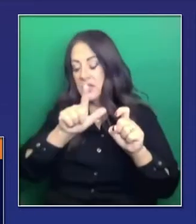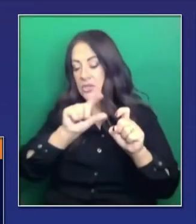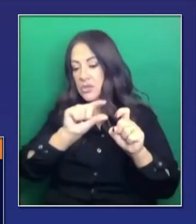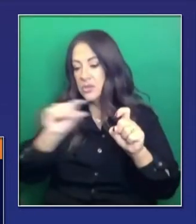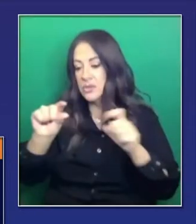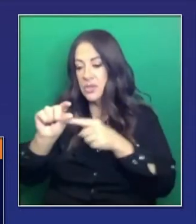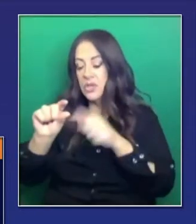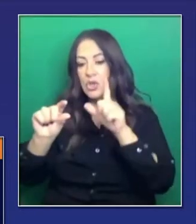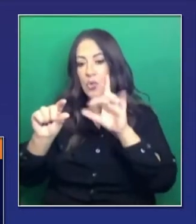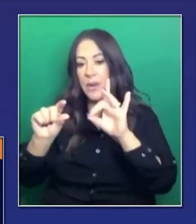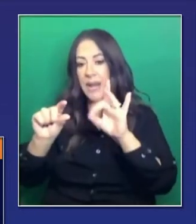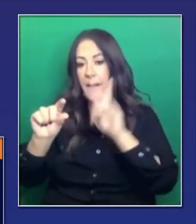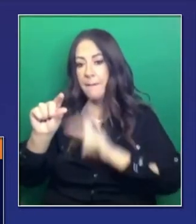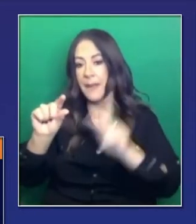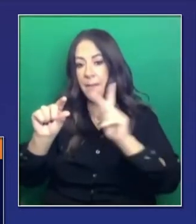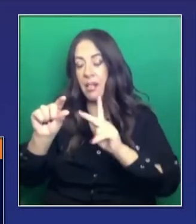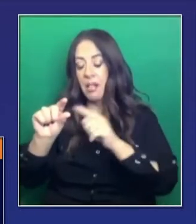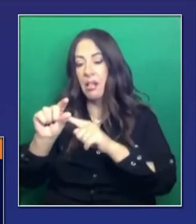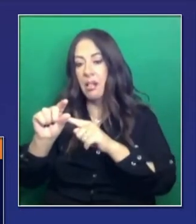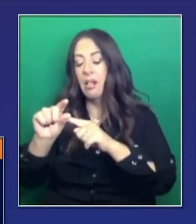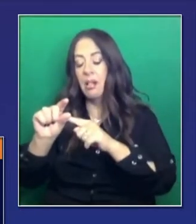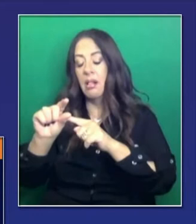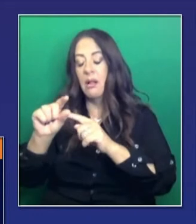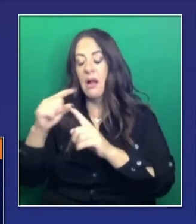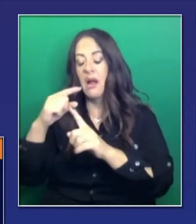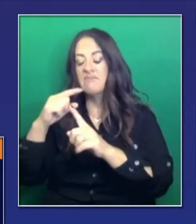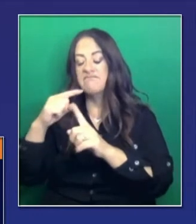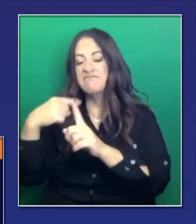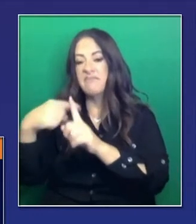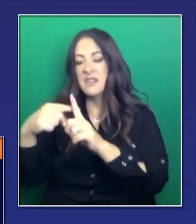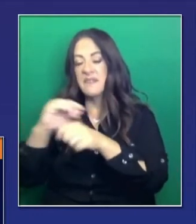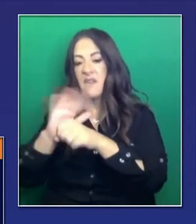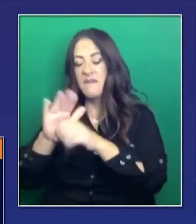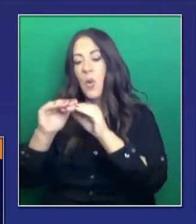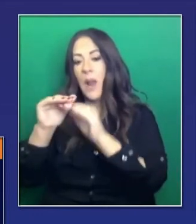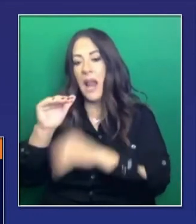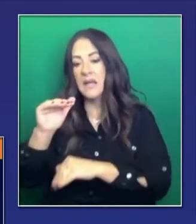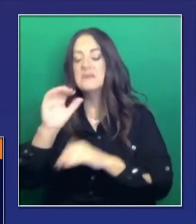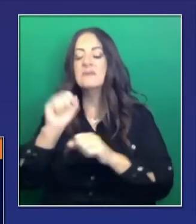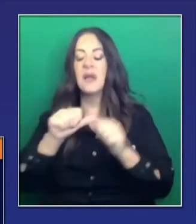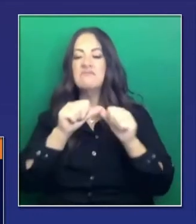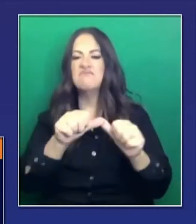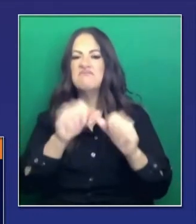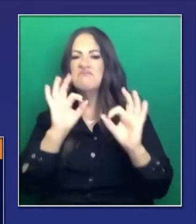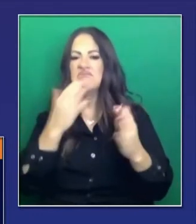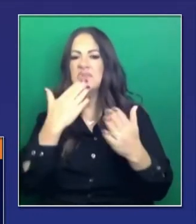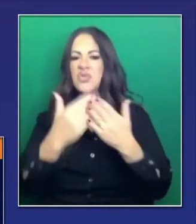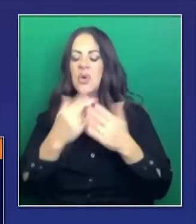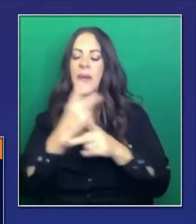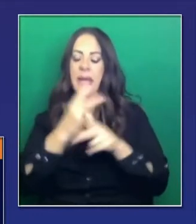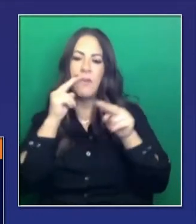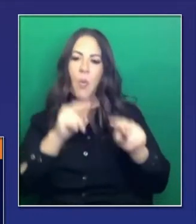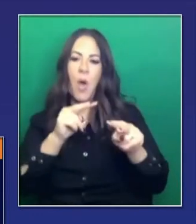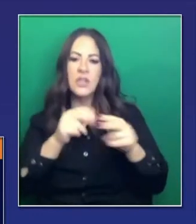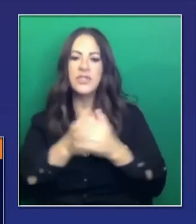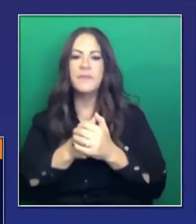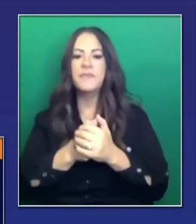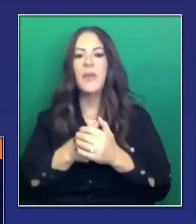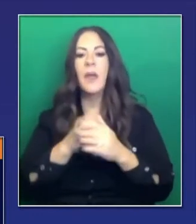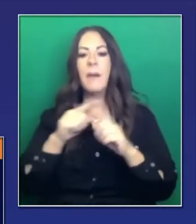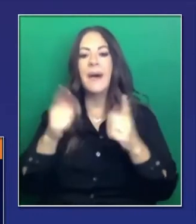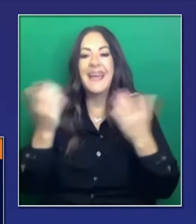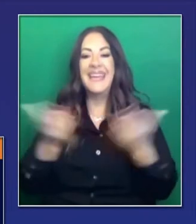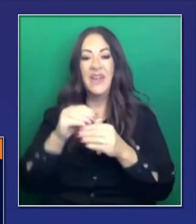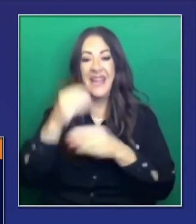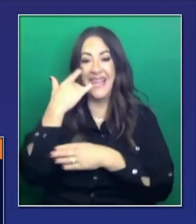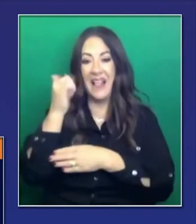esta estrategia. Este es el plan de seguridad en las escuelas para todos en California. Financiamiento